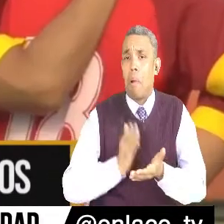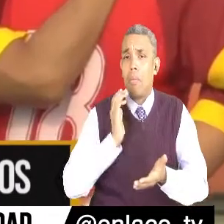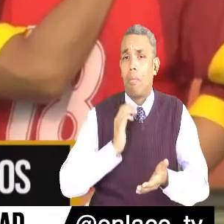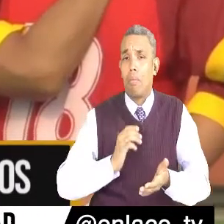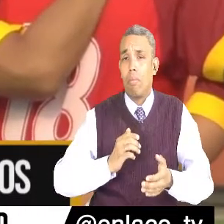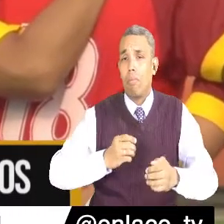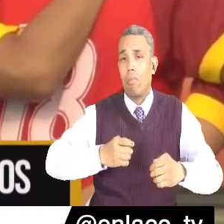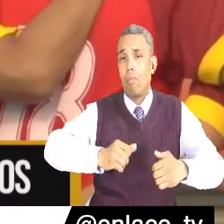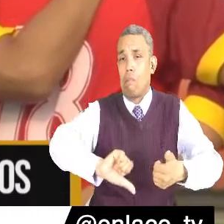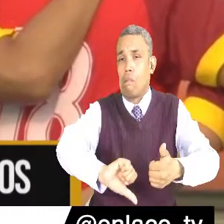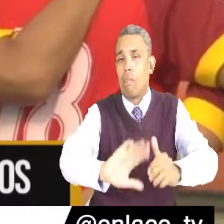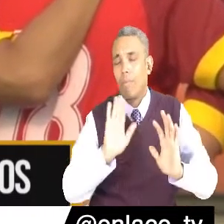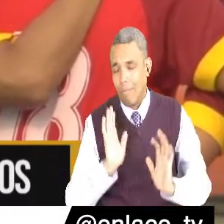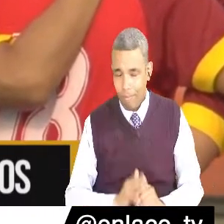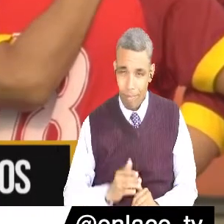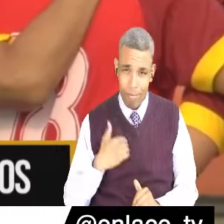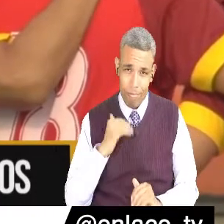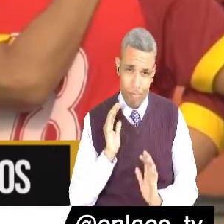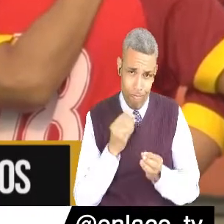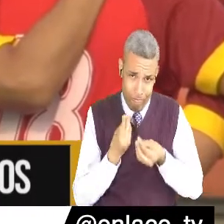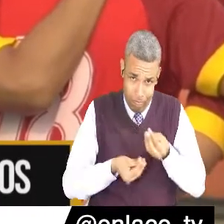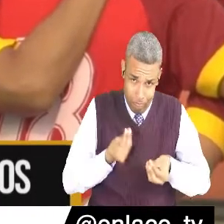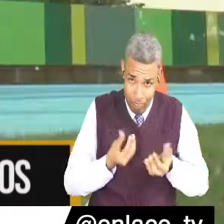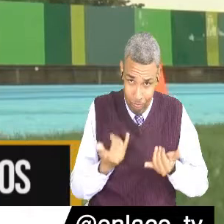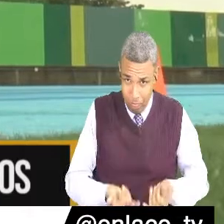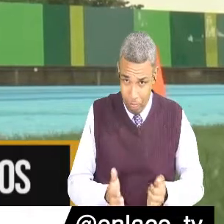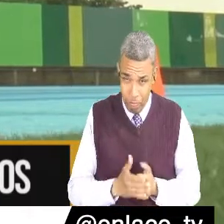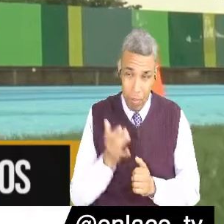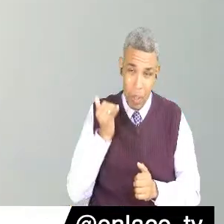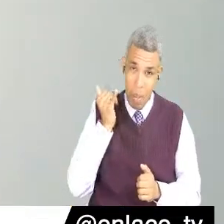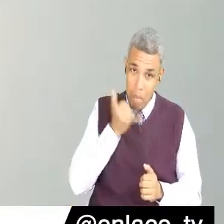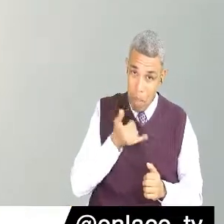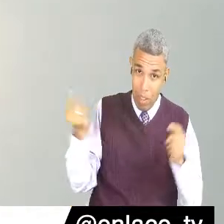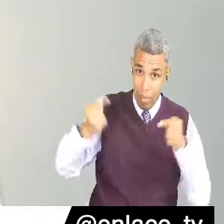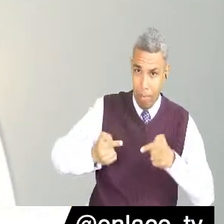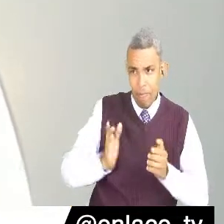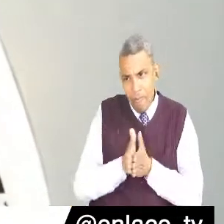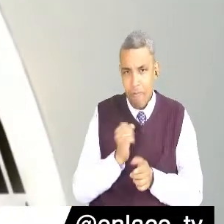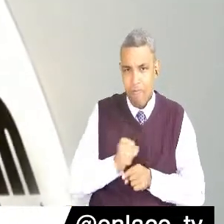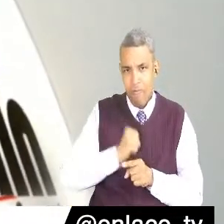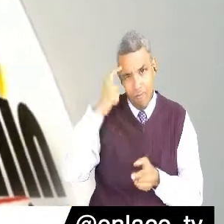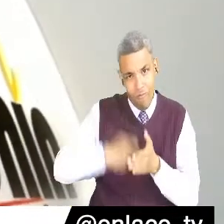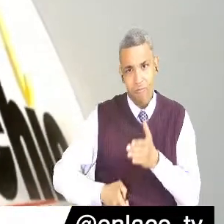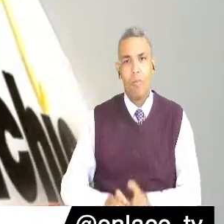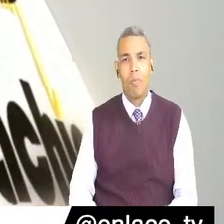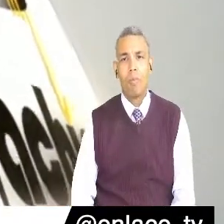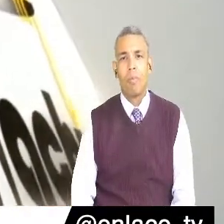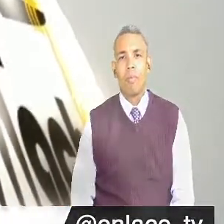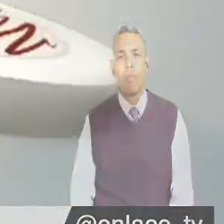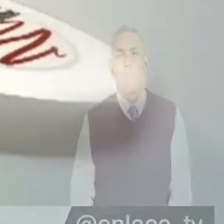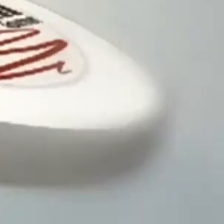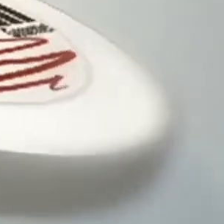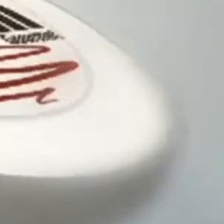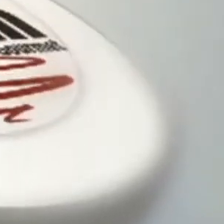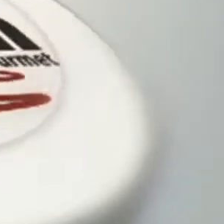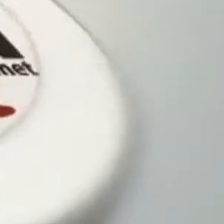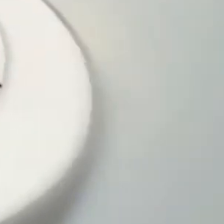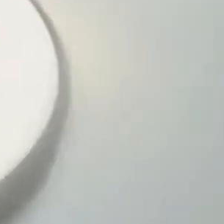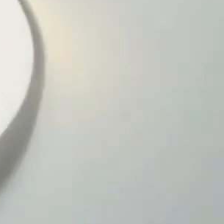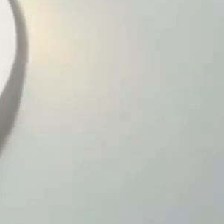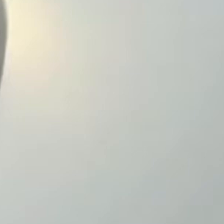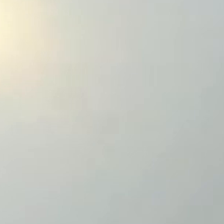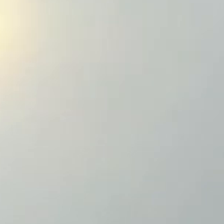en este próximo 50% que iniciamos con Millonarios. Hasta aquí los deportes, con el patrocinio de